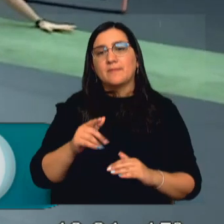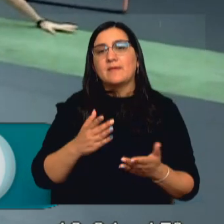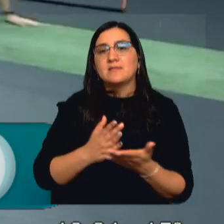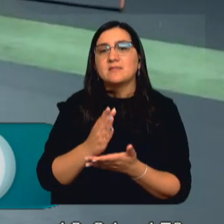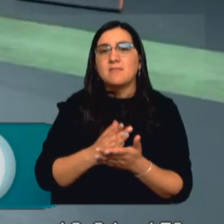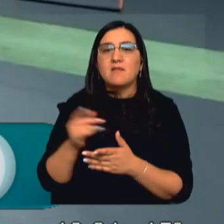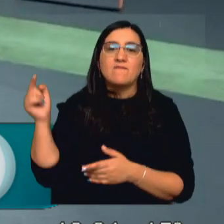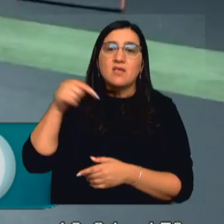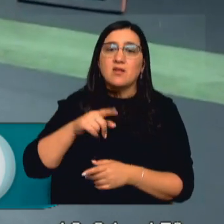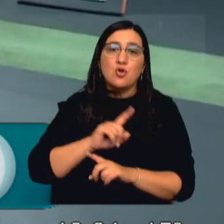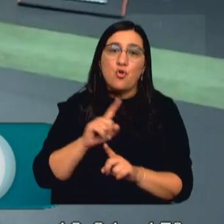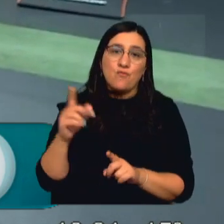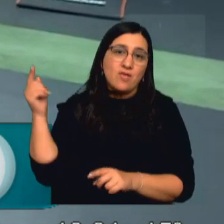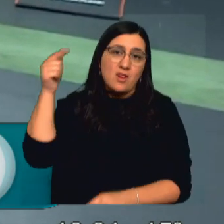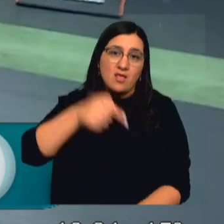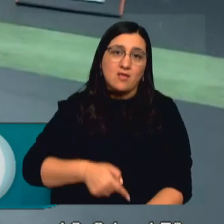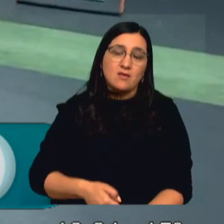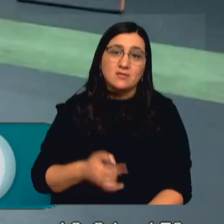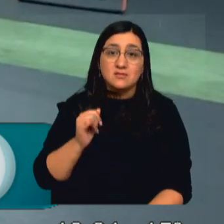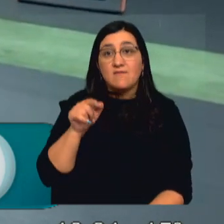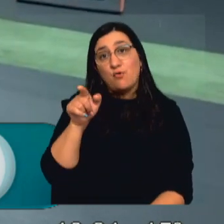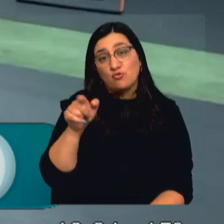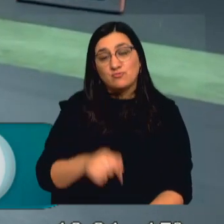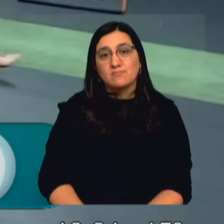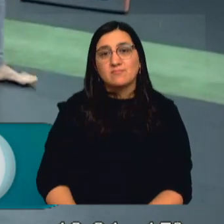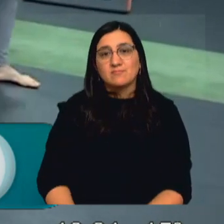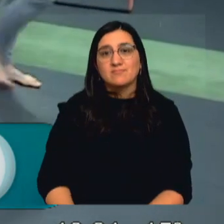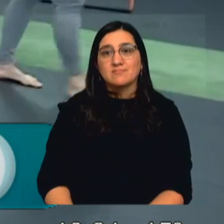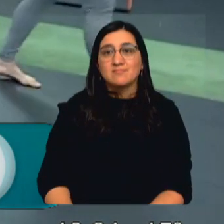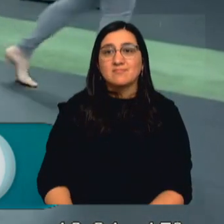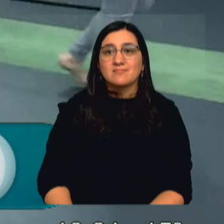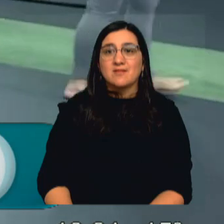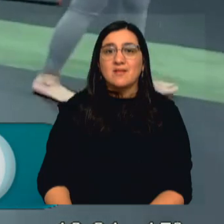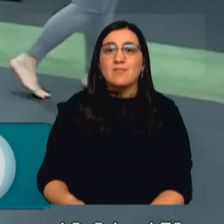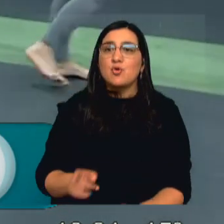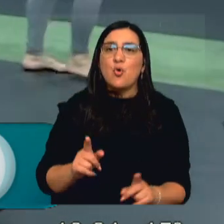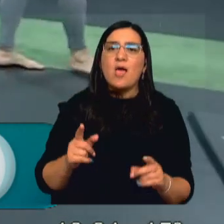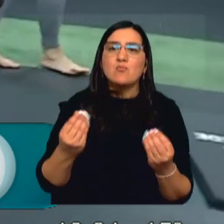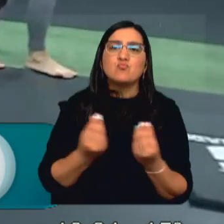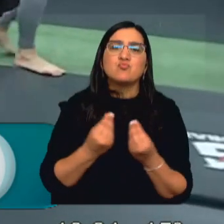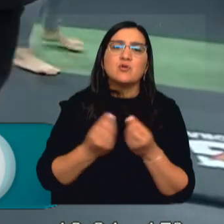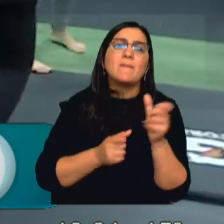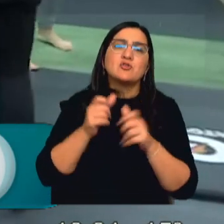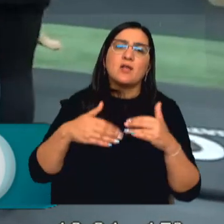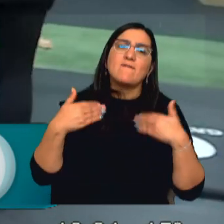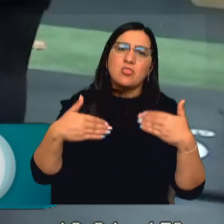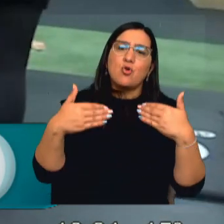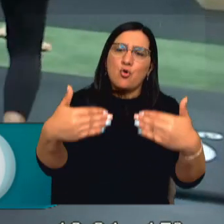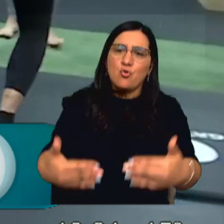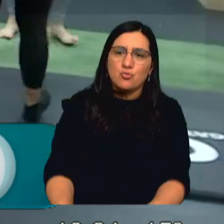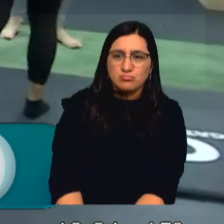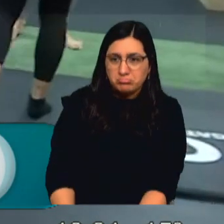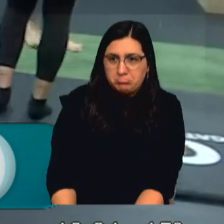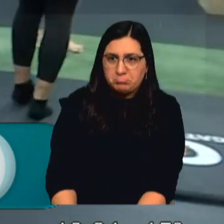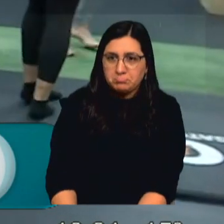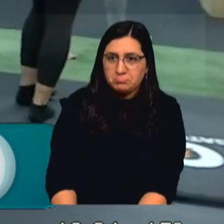viene y no viene, además de mí? No, bueno, sí, vos. En este caso serías vos. Pero no tenemos muchas personas procrastinadoras y te voy a explicar por